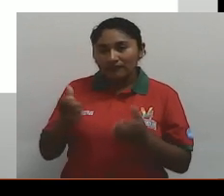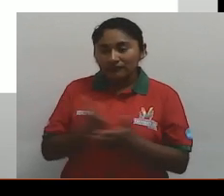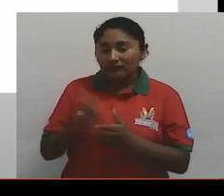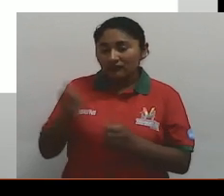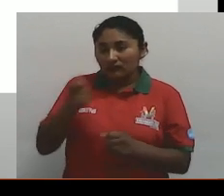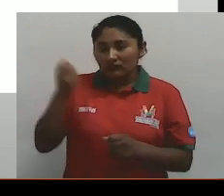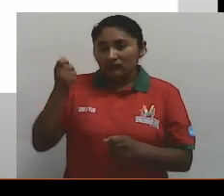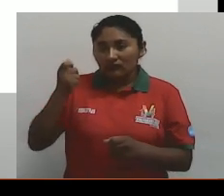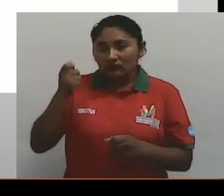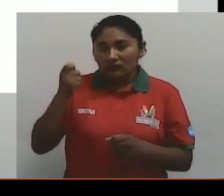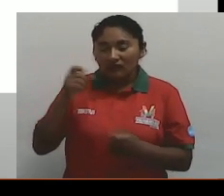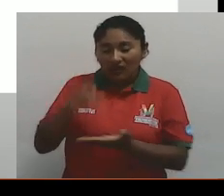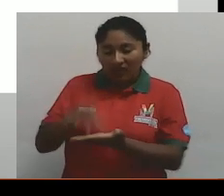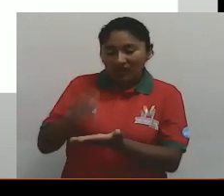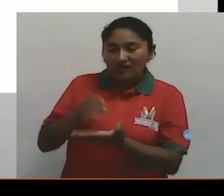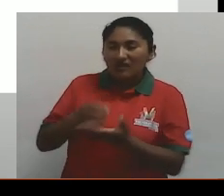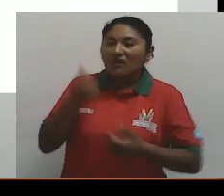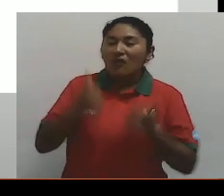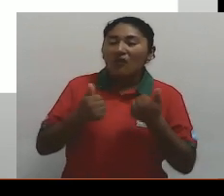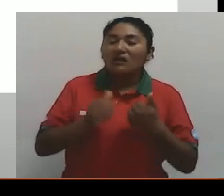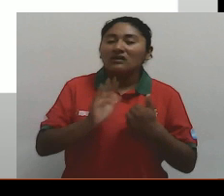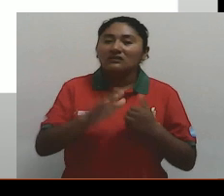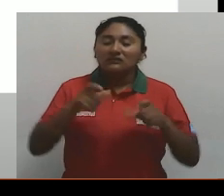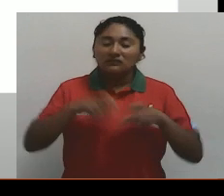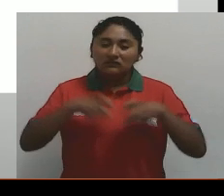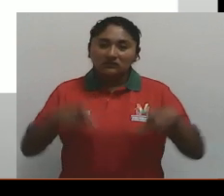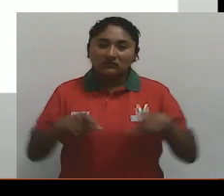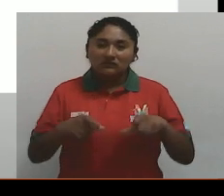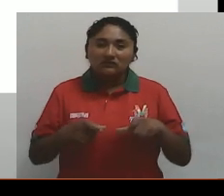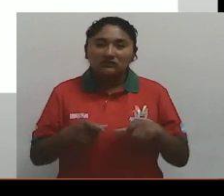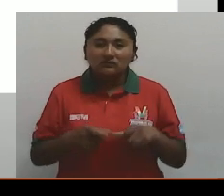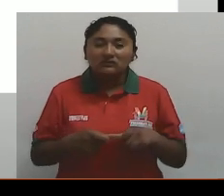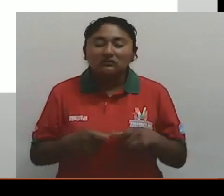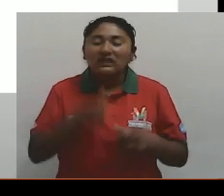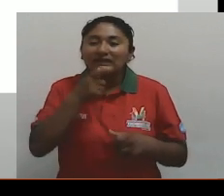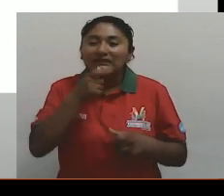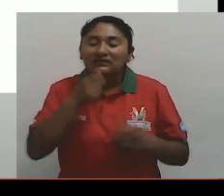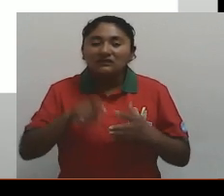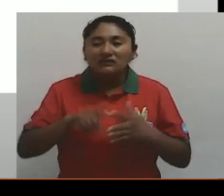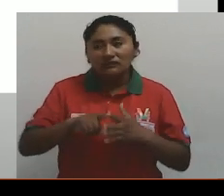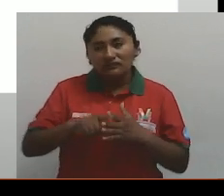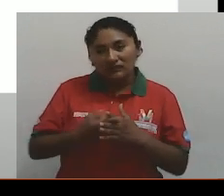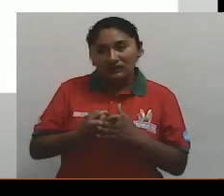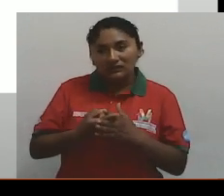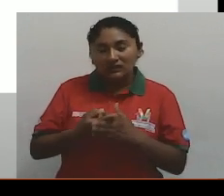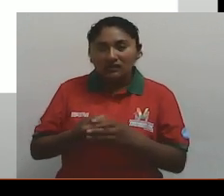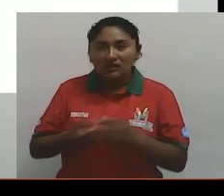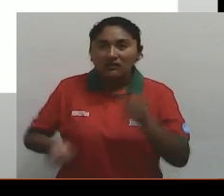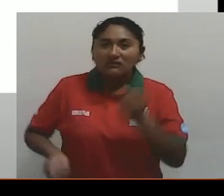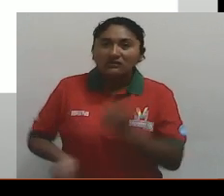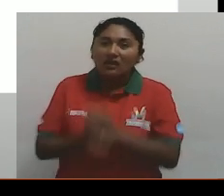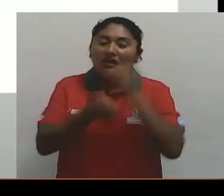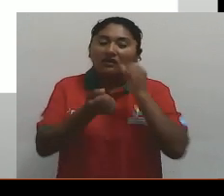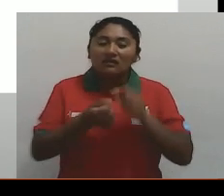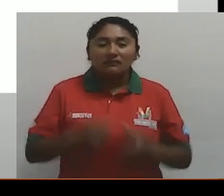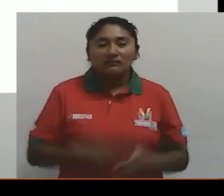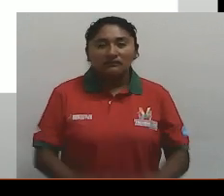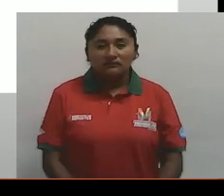alternativa restante. Para iniciar un cotejo, se convoca a los capitanes de